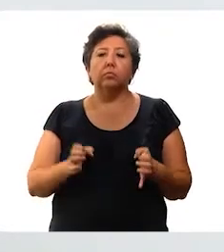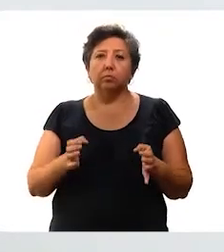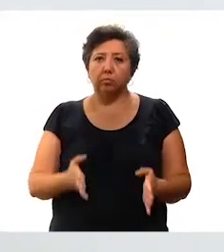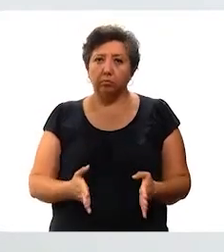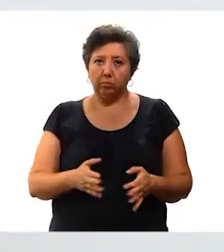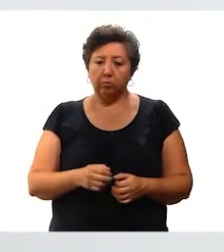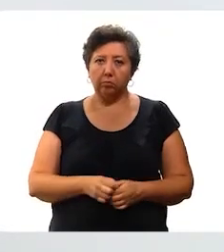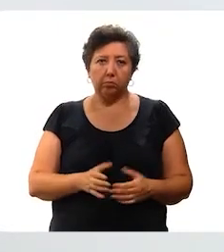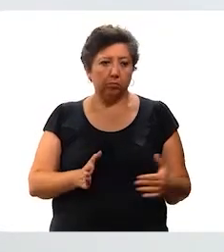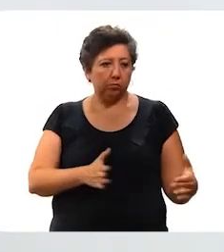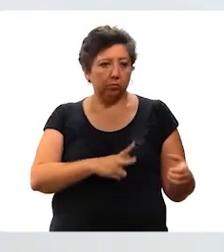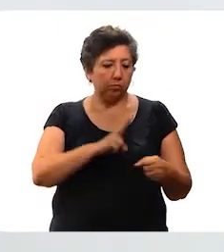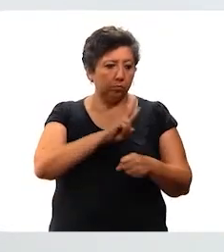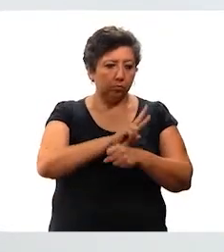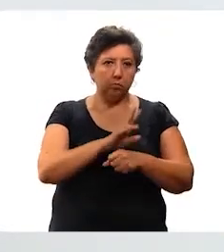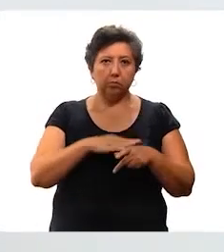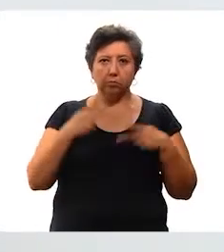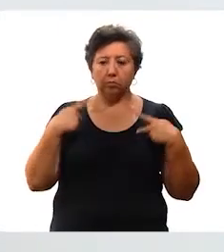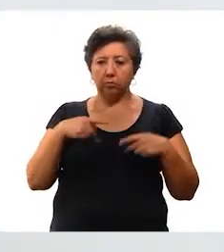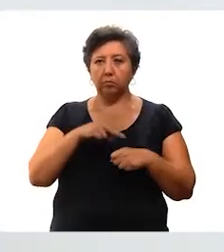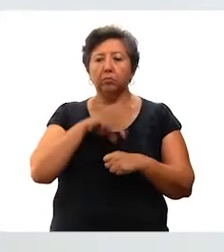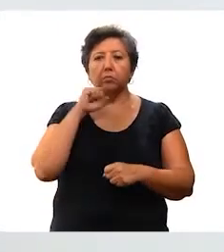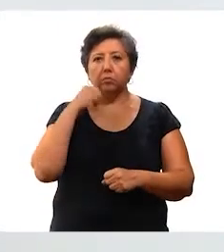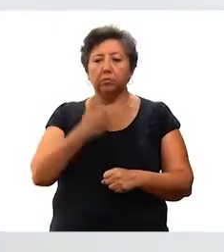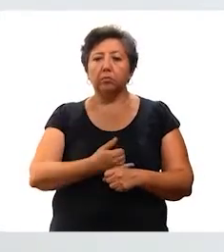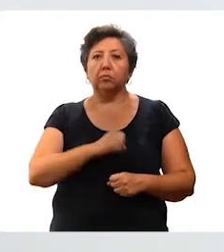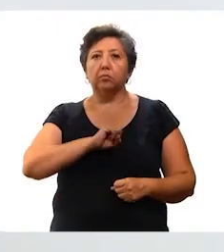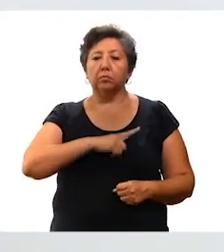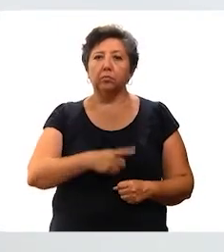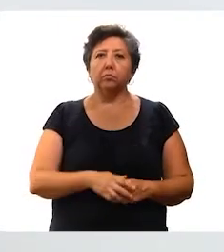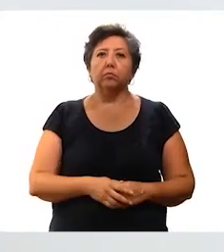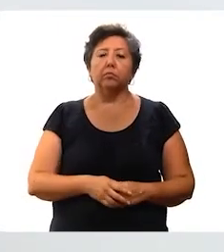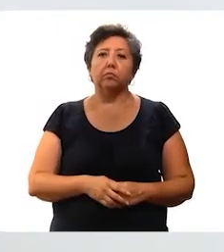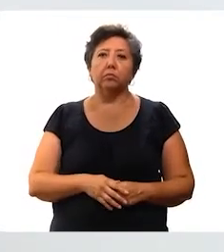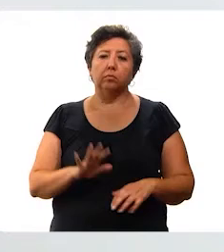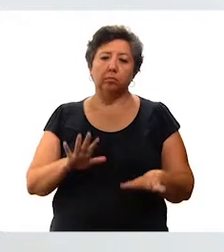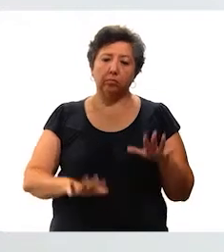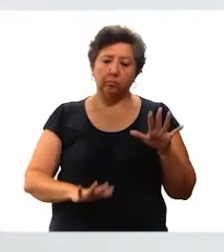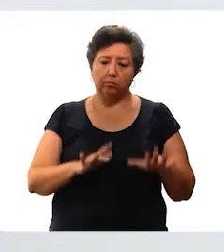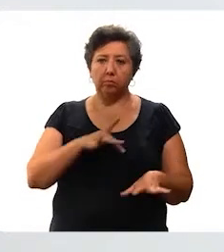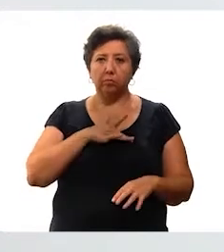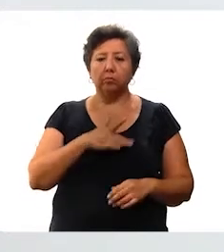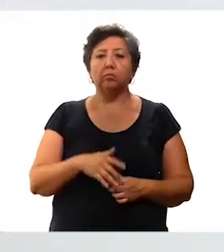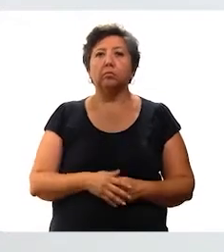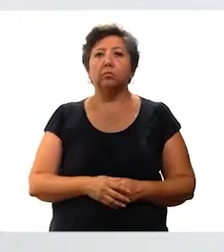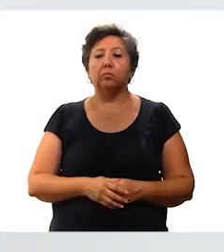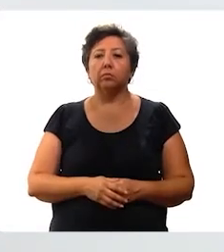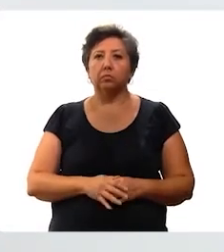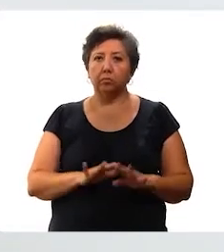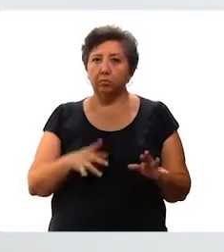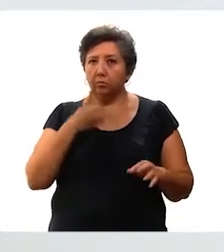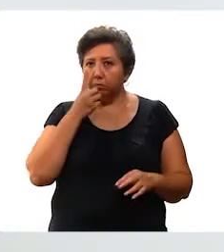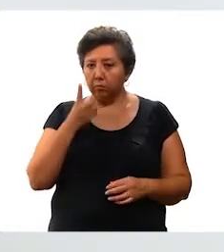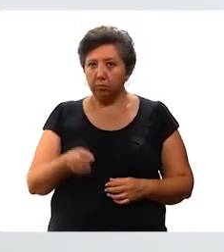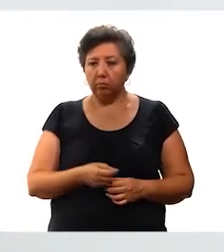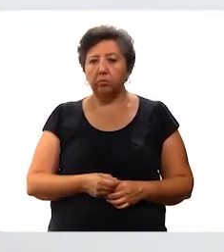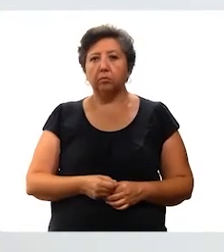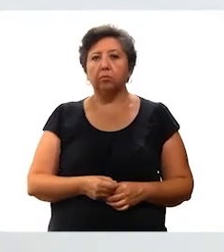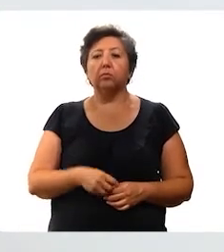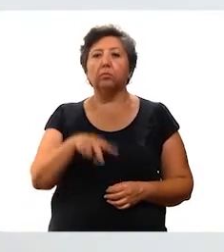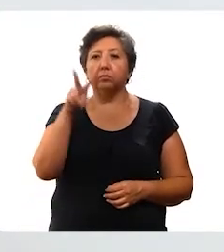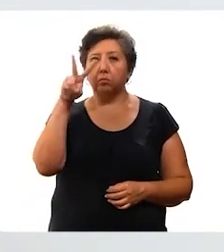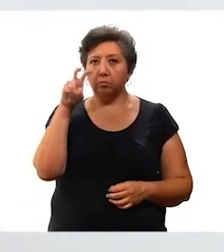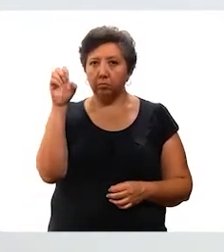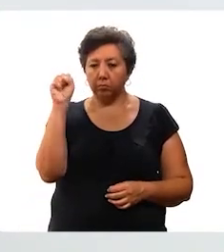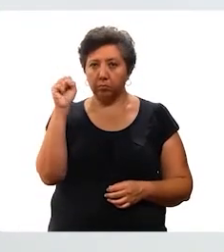2.454 están estables, aislados, monitoreados por personal médico de la Secretaría de Salud. Presentan síntomas leves. Como ya se